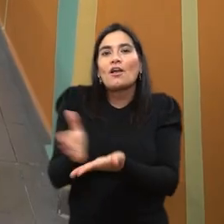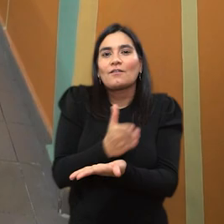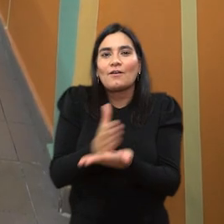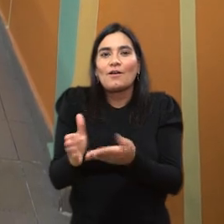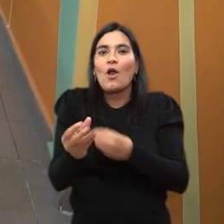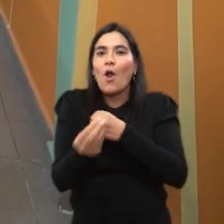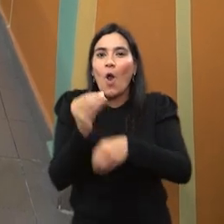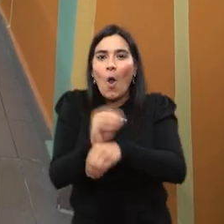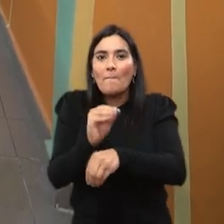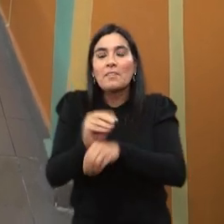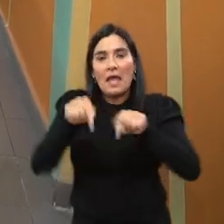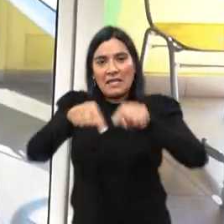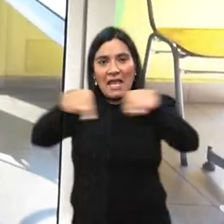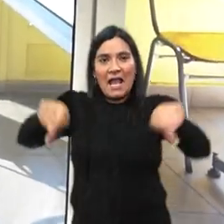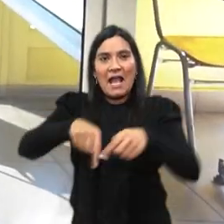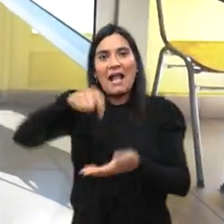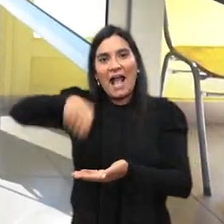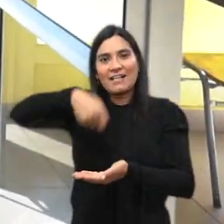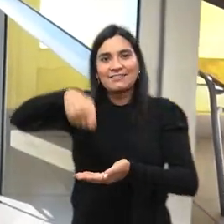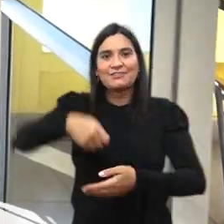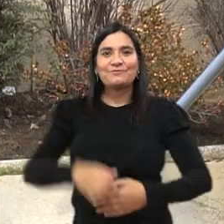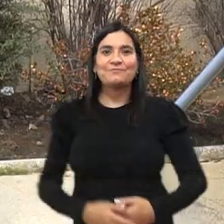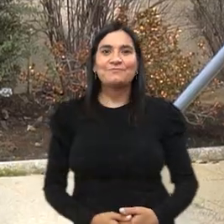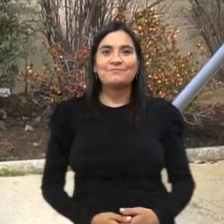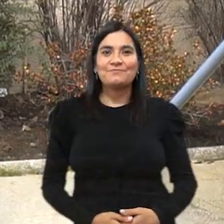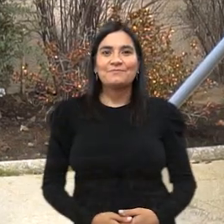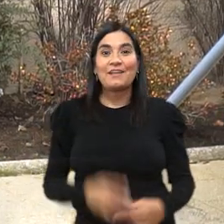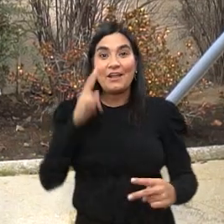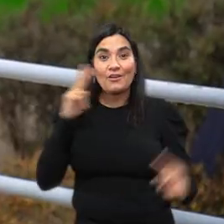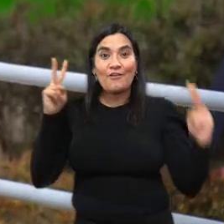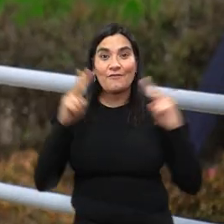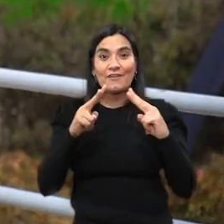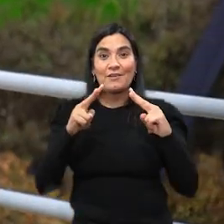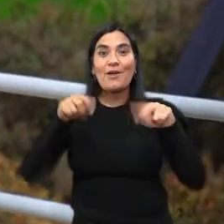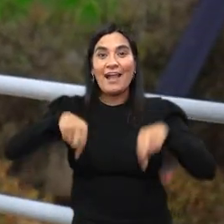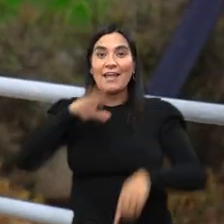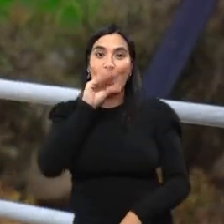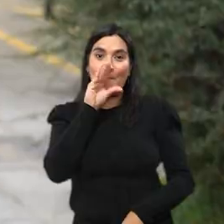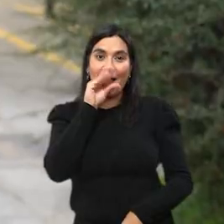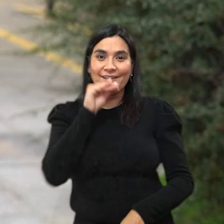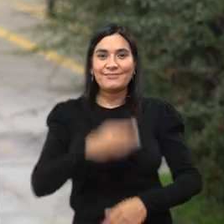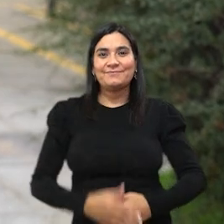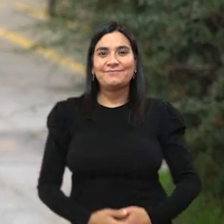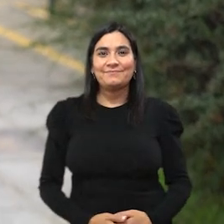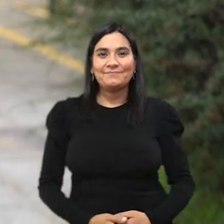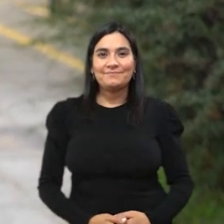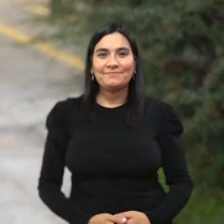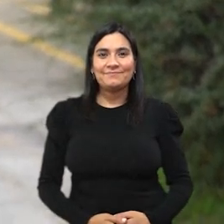alimentación habilitados en el mismo casino. ¡Nos vemos en el Casino Los Patos!